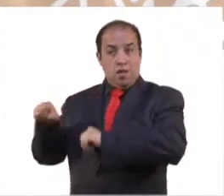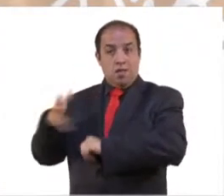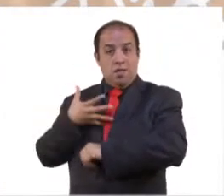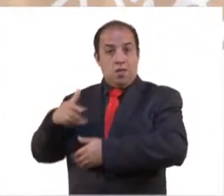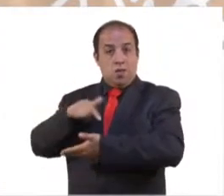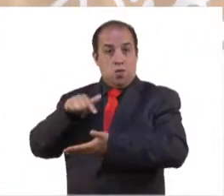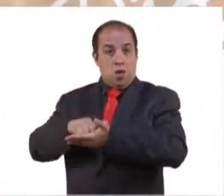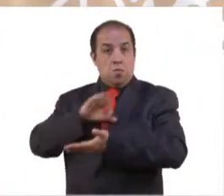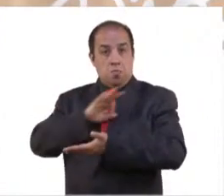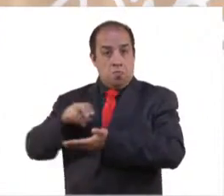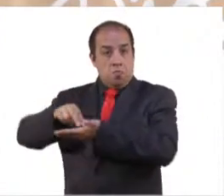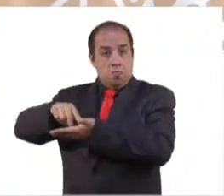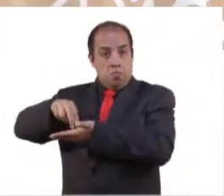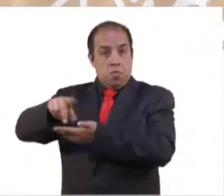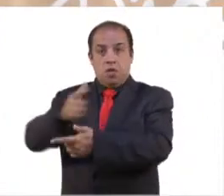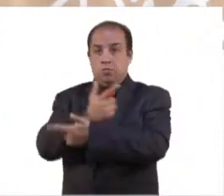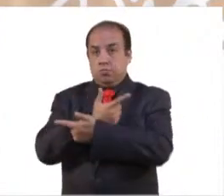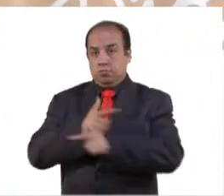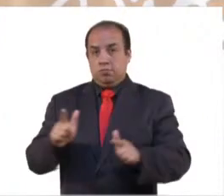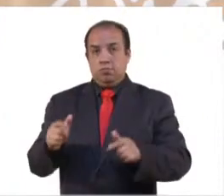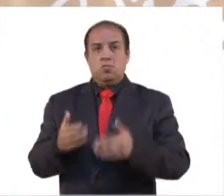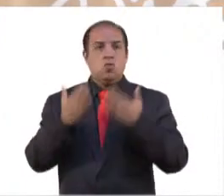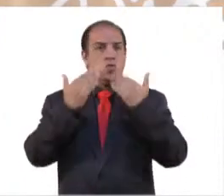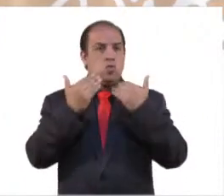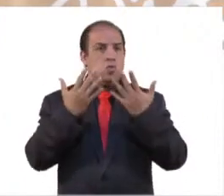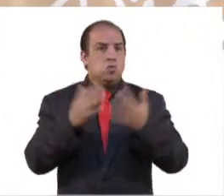poder caminar, no había